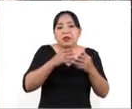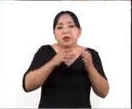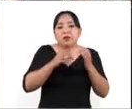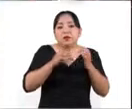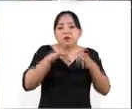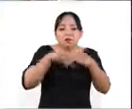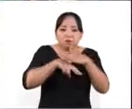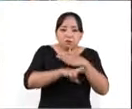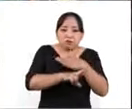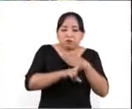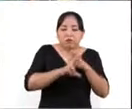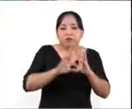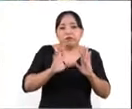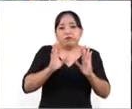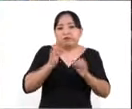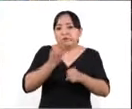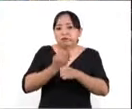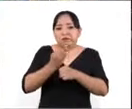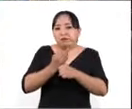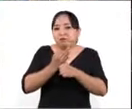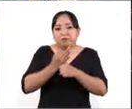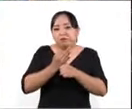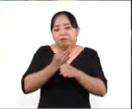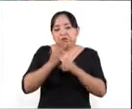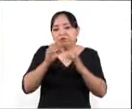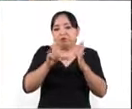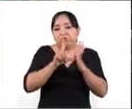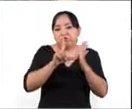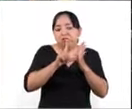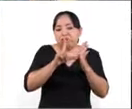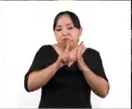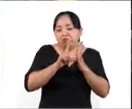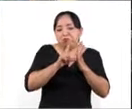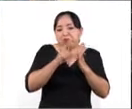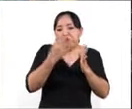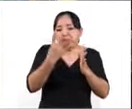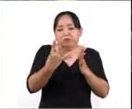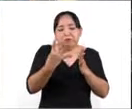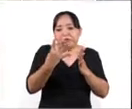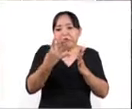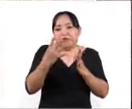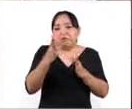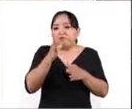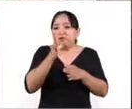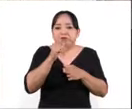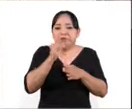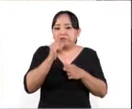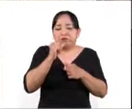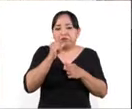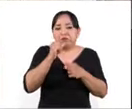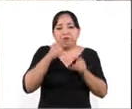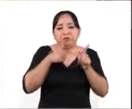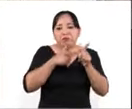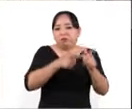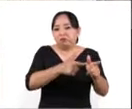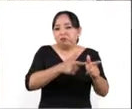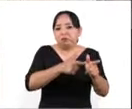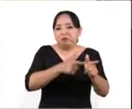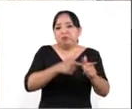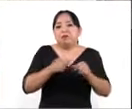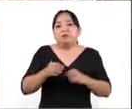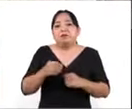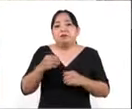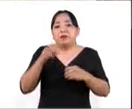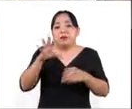este momento ya no hay ningún problema, pero es la única línea que tiene problemas en su operación por el suministro de energía eléctrica por parte de Comisión Federal